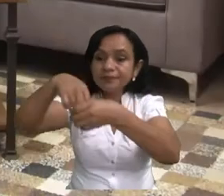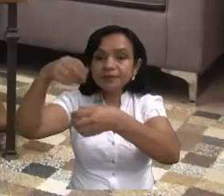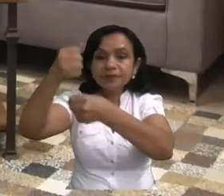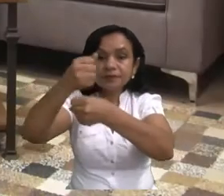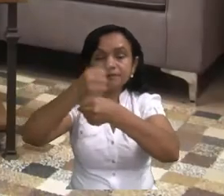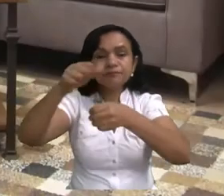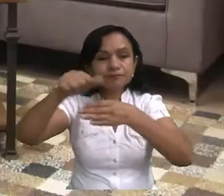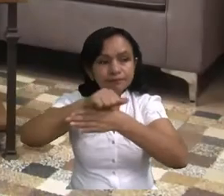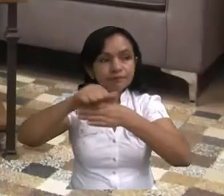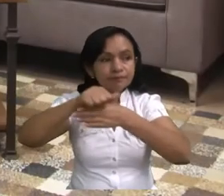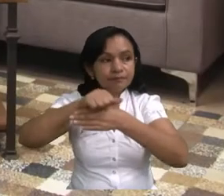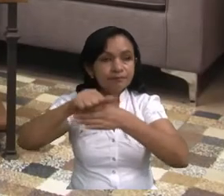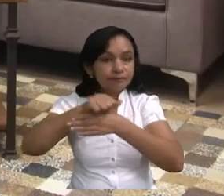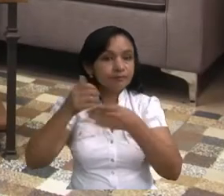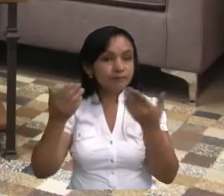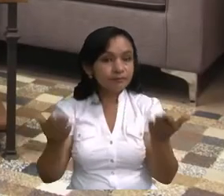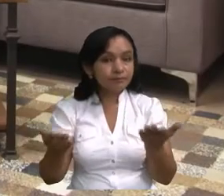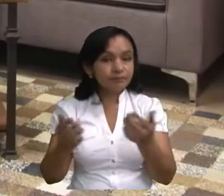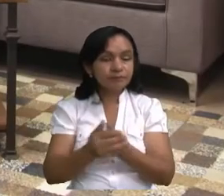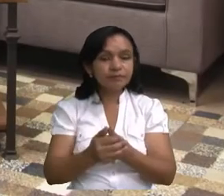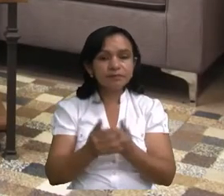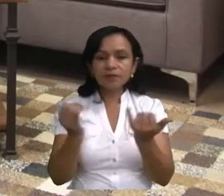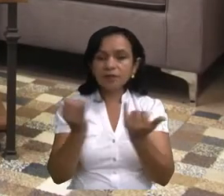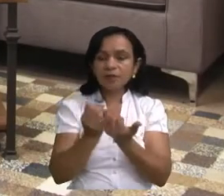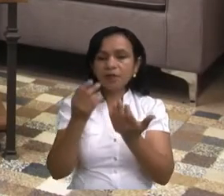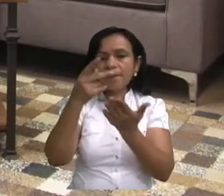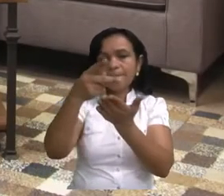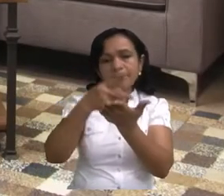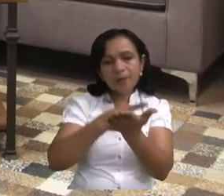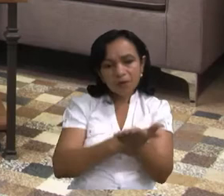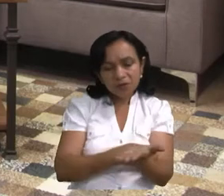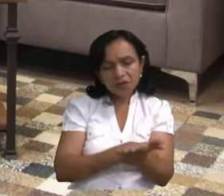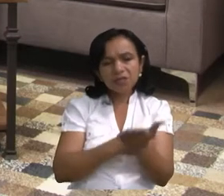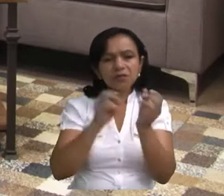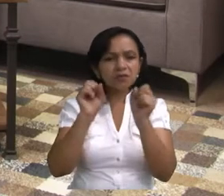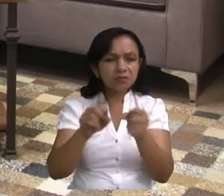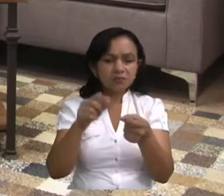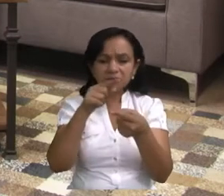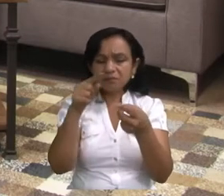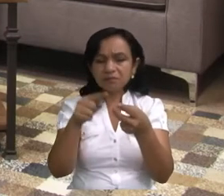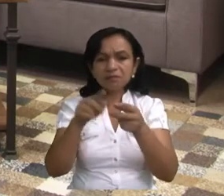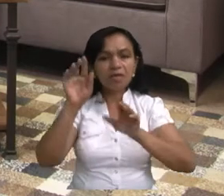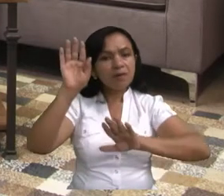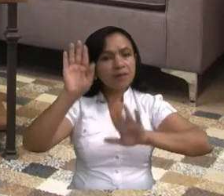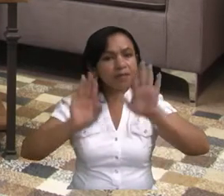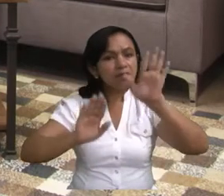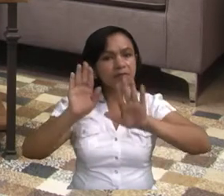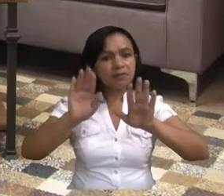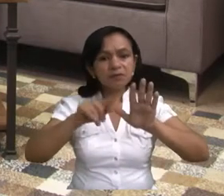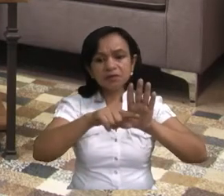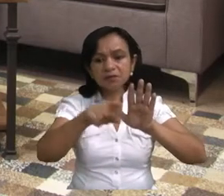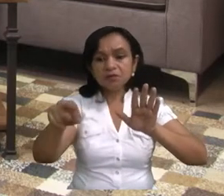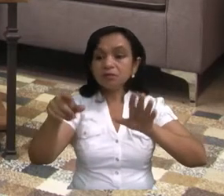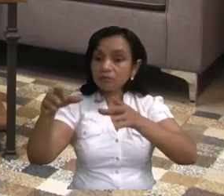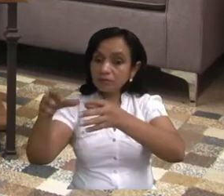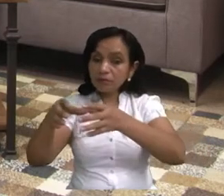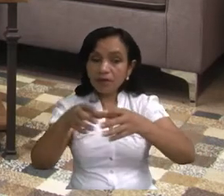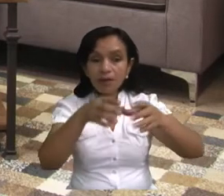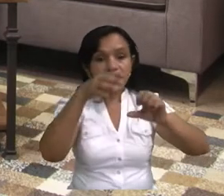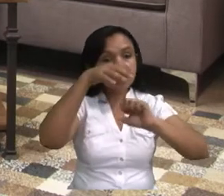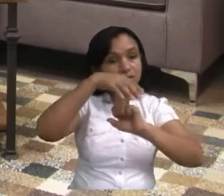Pero también lo hacemos a través de proyectos, a través de participación directa en